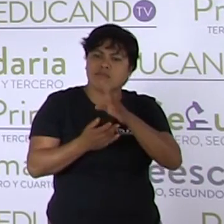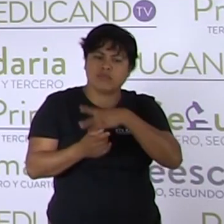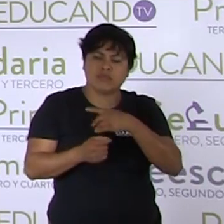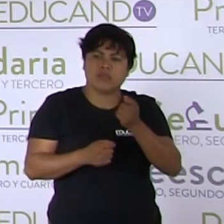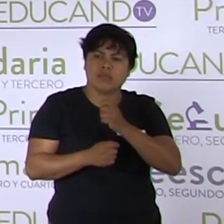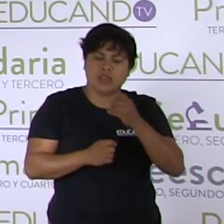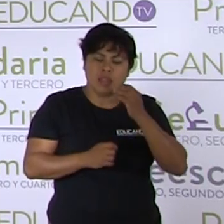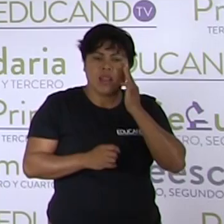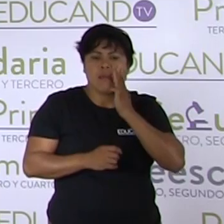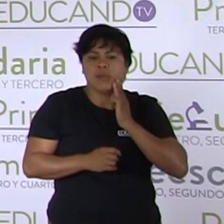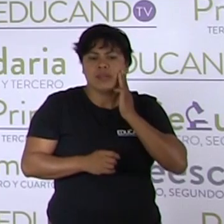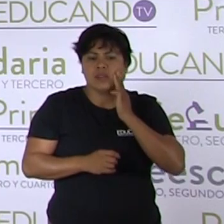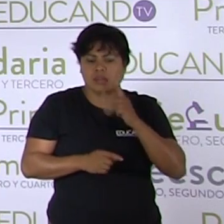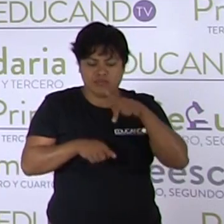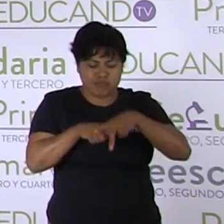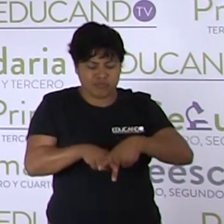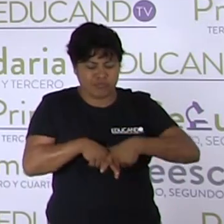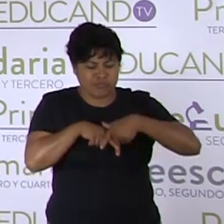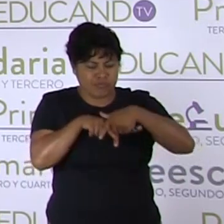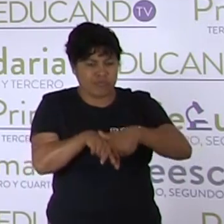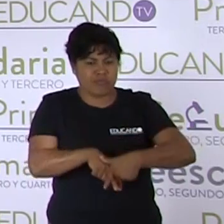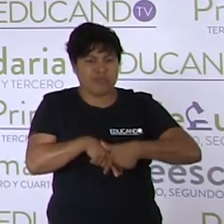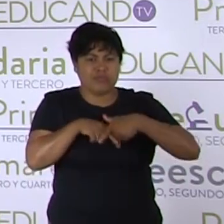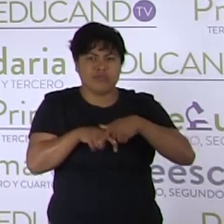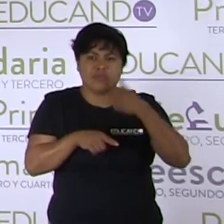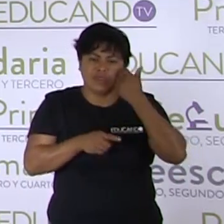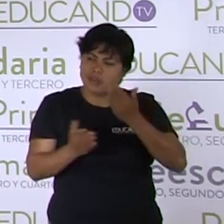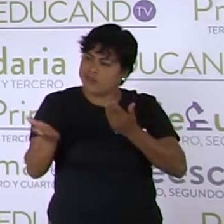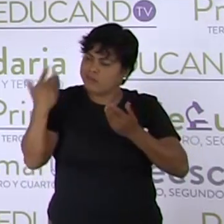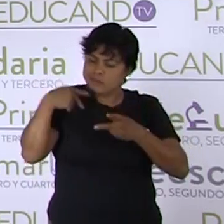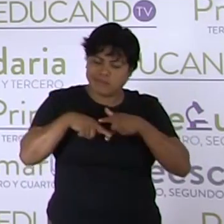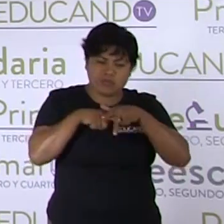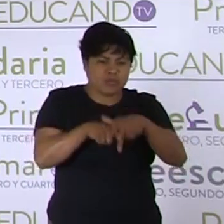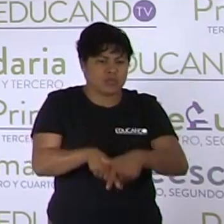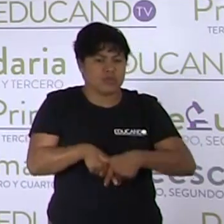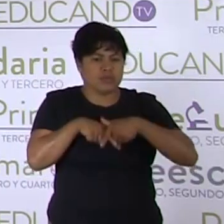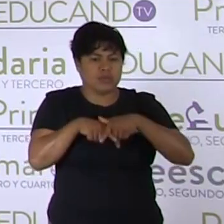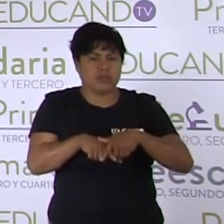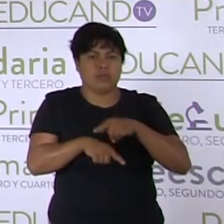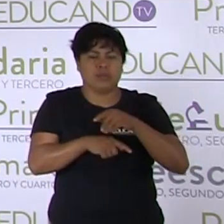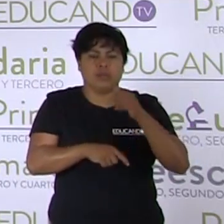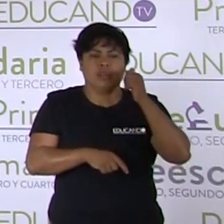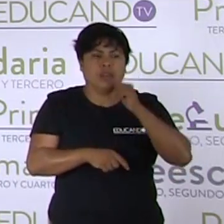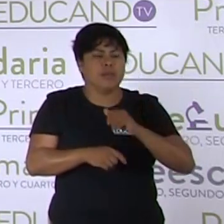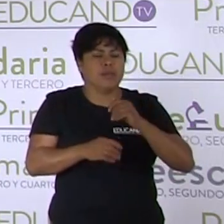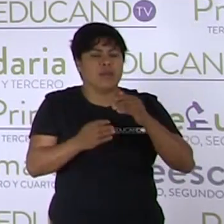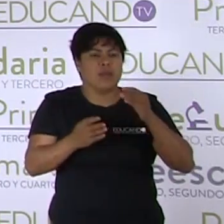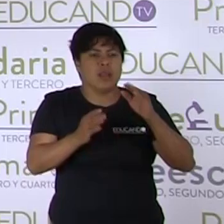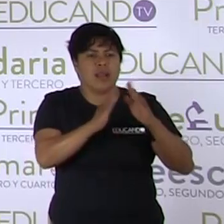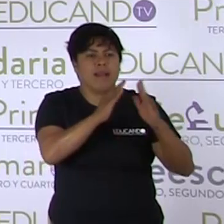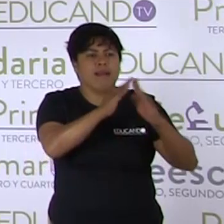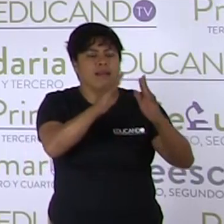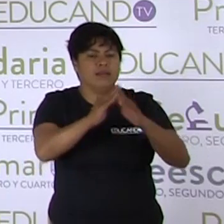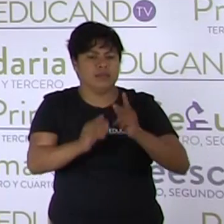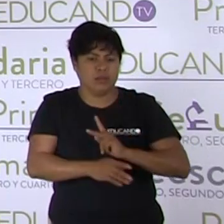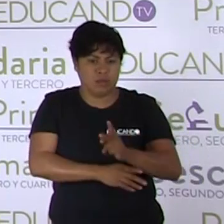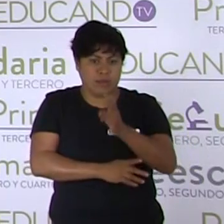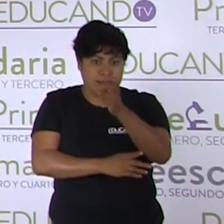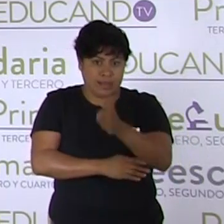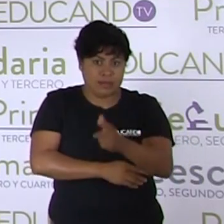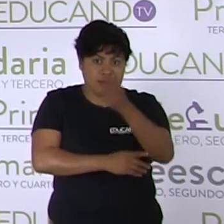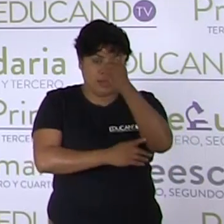en la manzana de su montura, pasando de galope los últimos jacales del pueblo. Aquella